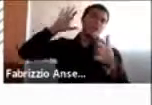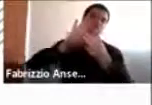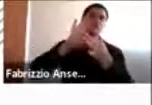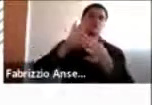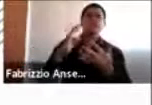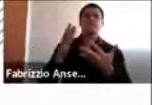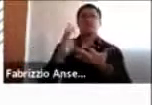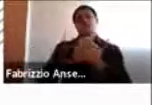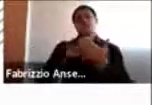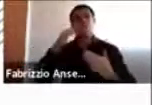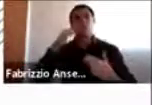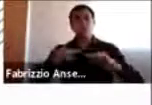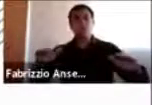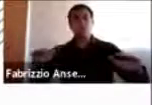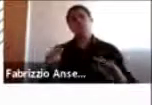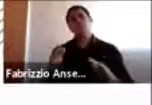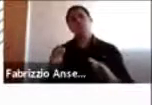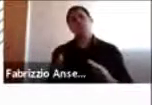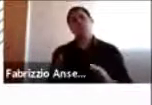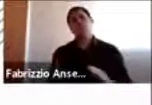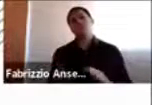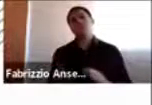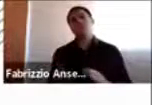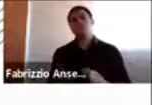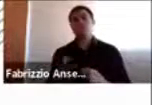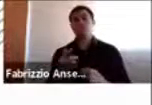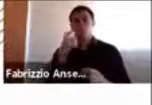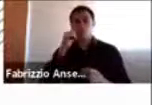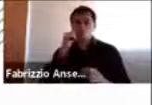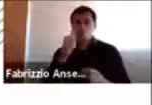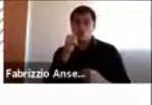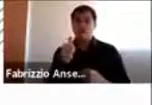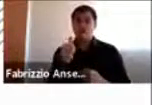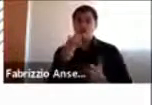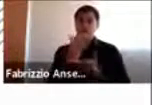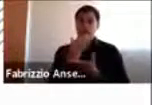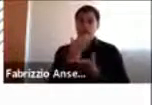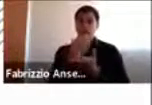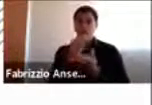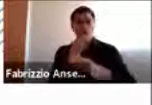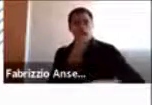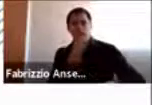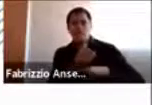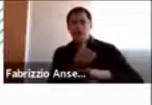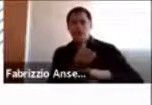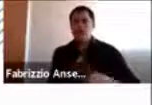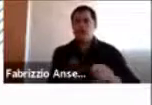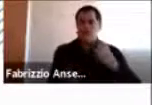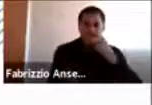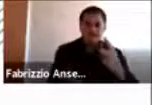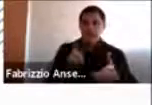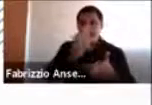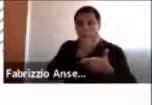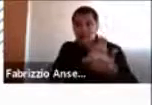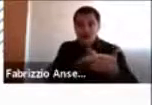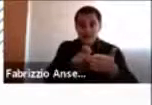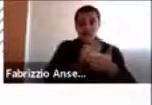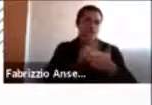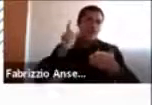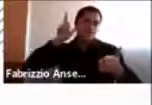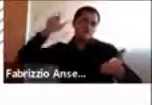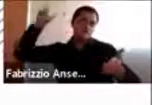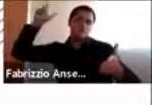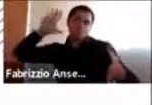escolares, perdón, de los días escolares van entonces aumentando de una manera sumamente rápida entonces este